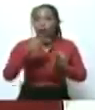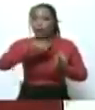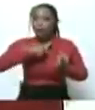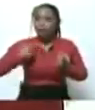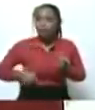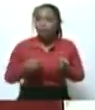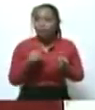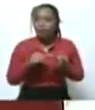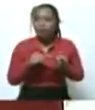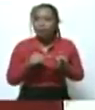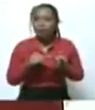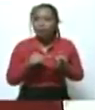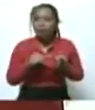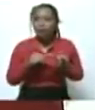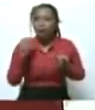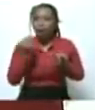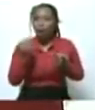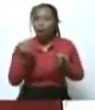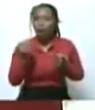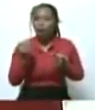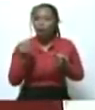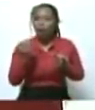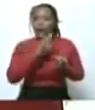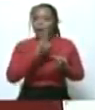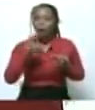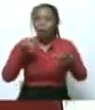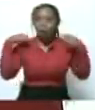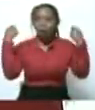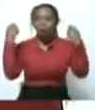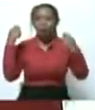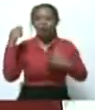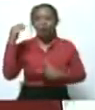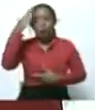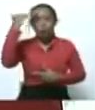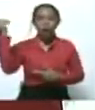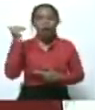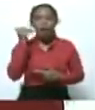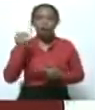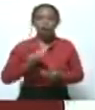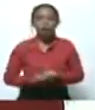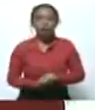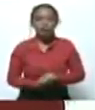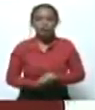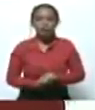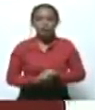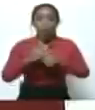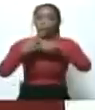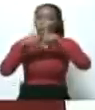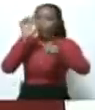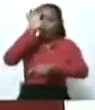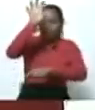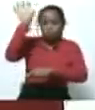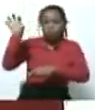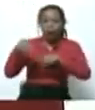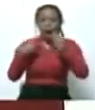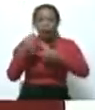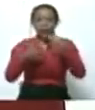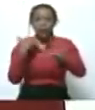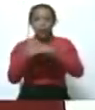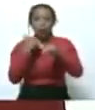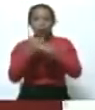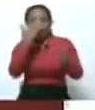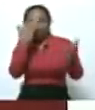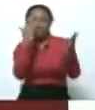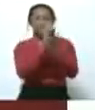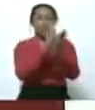China, como República Popular de Corea, como otros países le hacen frente,